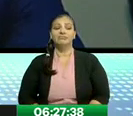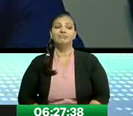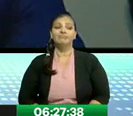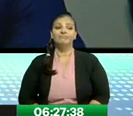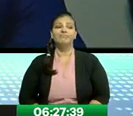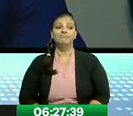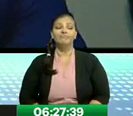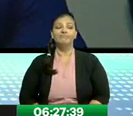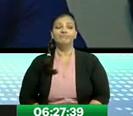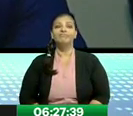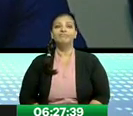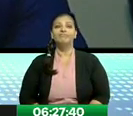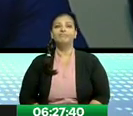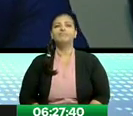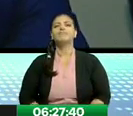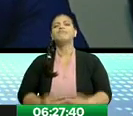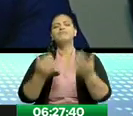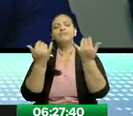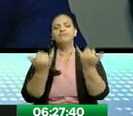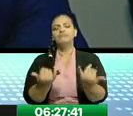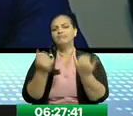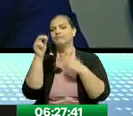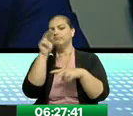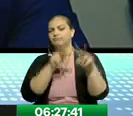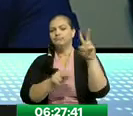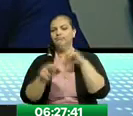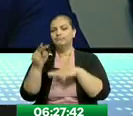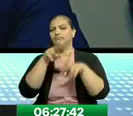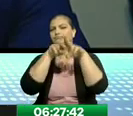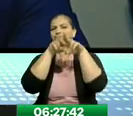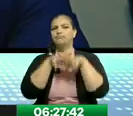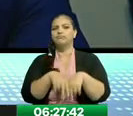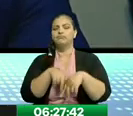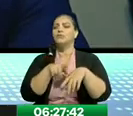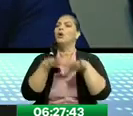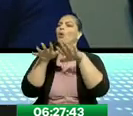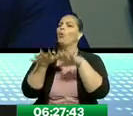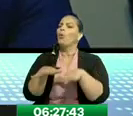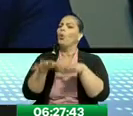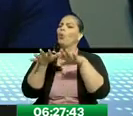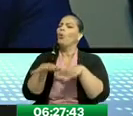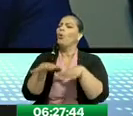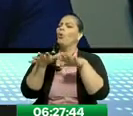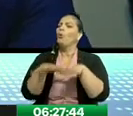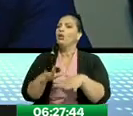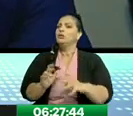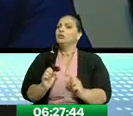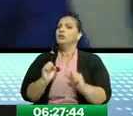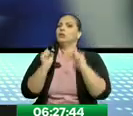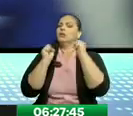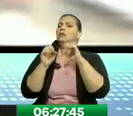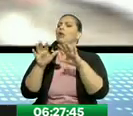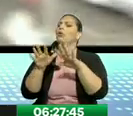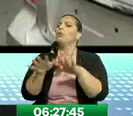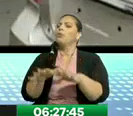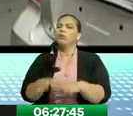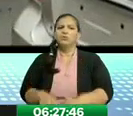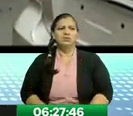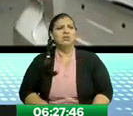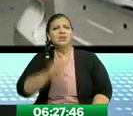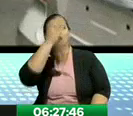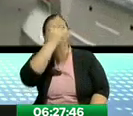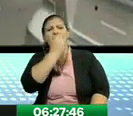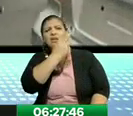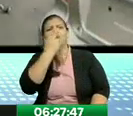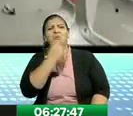tener que revisarla y ahondar más en el tema. ¿Más? Y contrólese un ratito. ¿Sabes cuántas clínicas hay? Sí, ya la veo que no están... hay 5 ni 10. Ajá. Son cientos